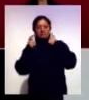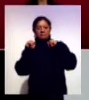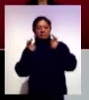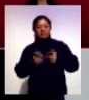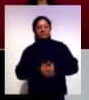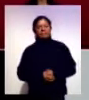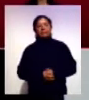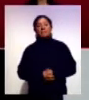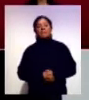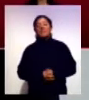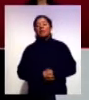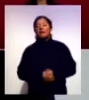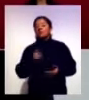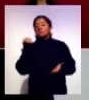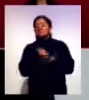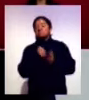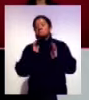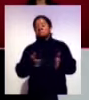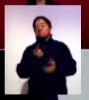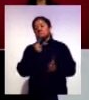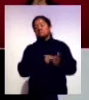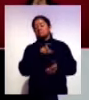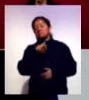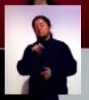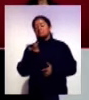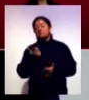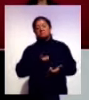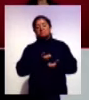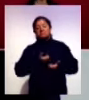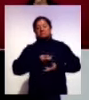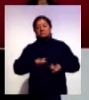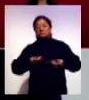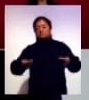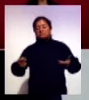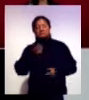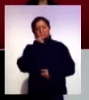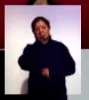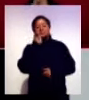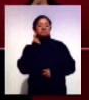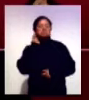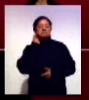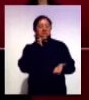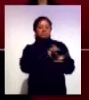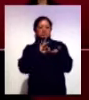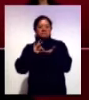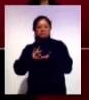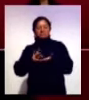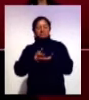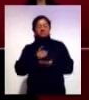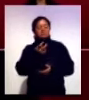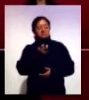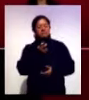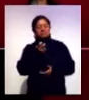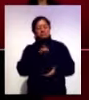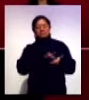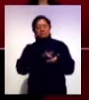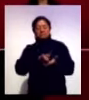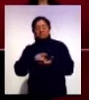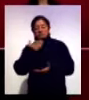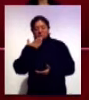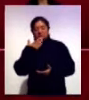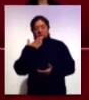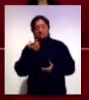Tras la aprobación del presupuesto de egresos 2020, el presidente Andrés Manuel López Obrador agradeció el trabajo de los diputados para garantizar recursos para los programas